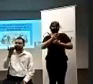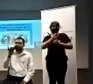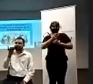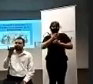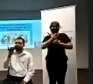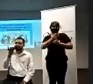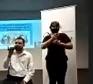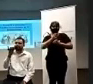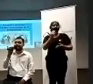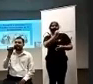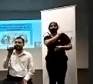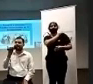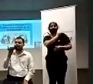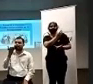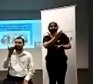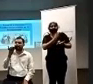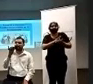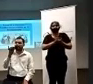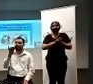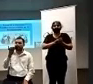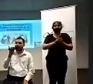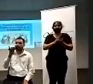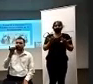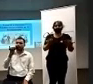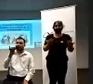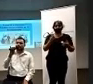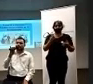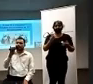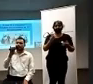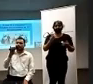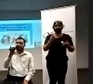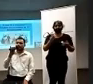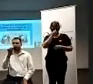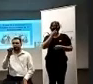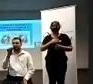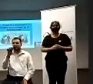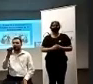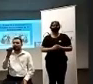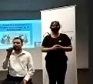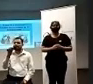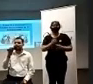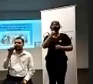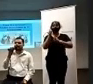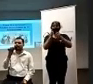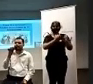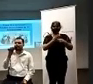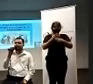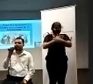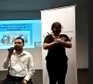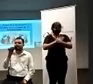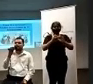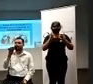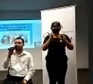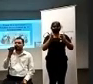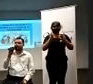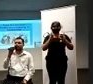Un día antes me dice una compañera de trabajo: vos tenés que vacunarte porque estás en grupo de riesgo. Y así,